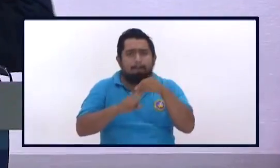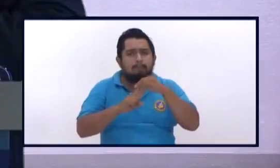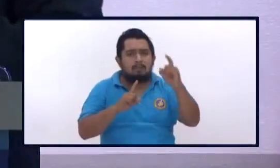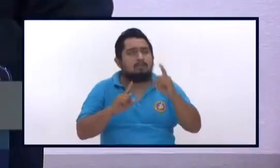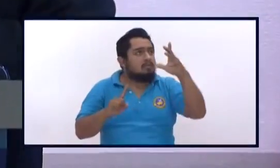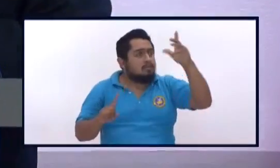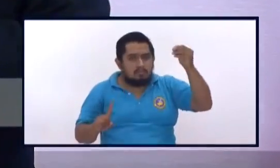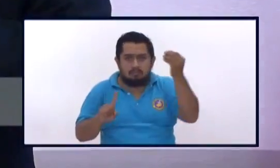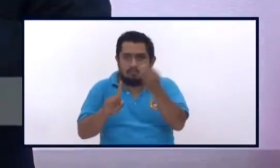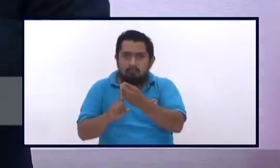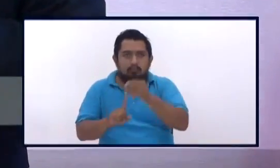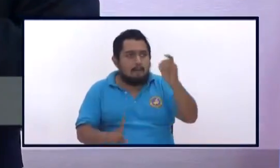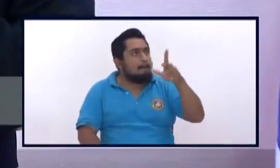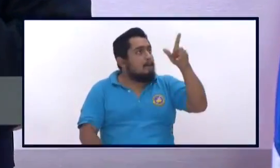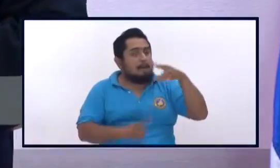cristo